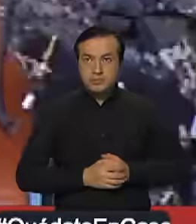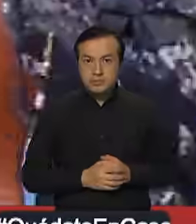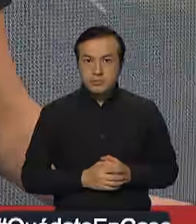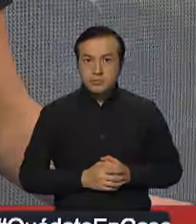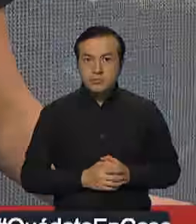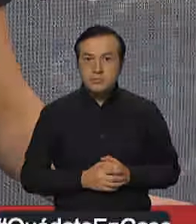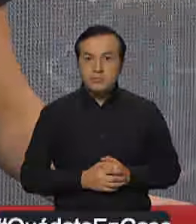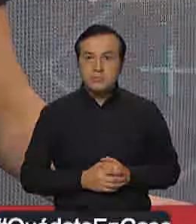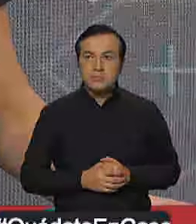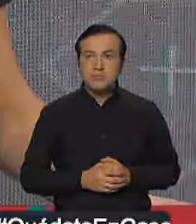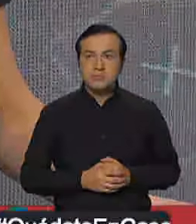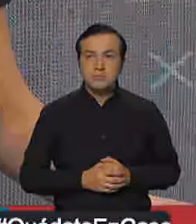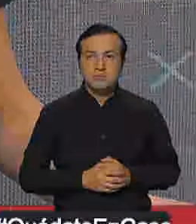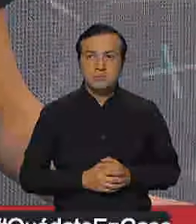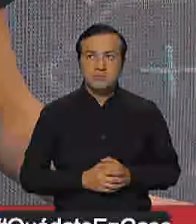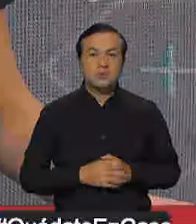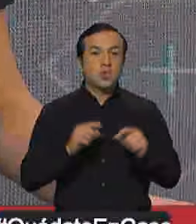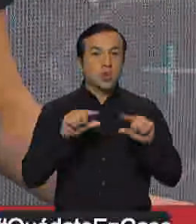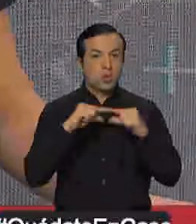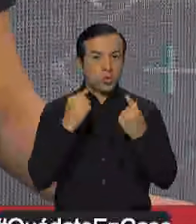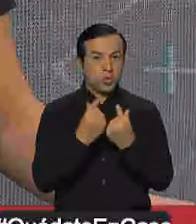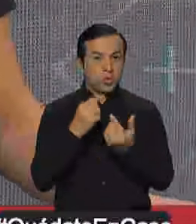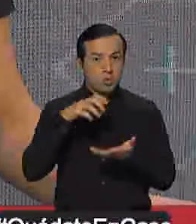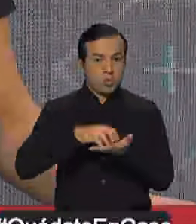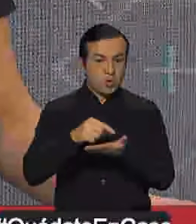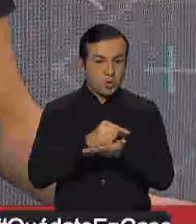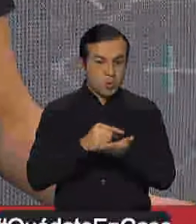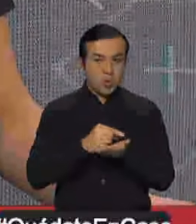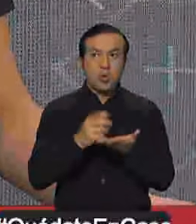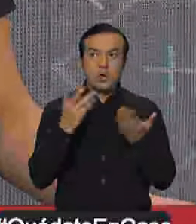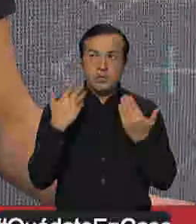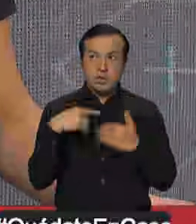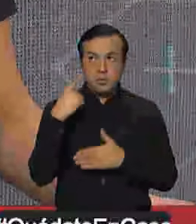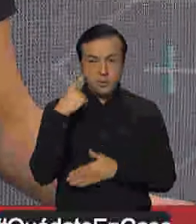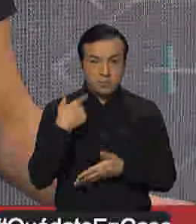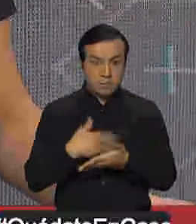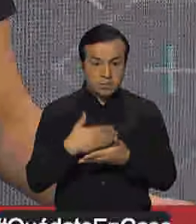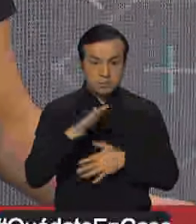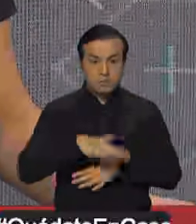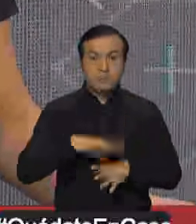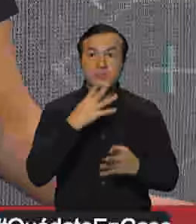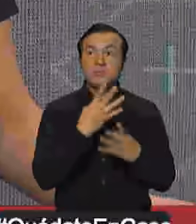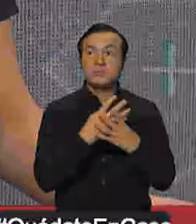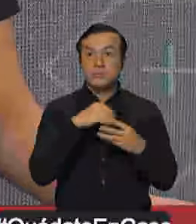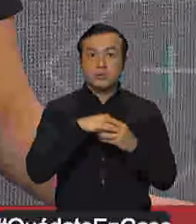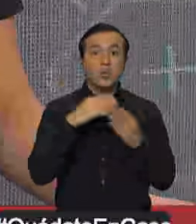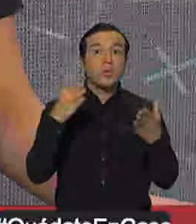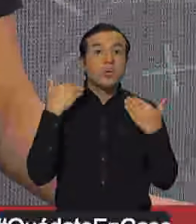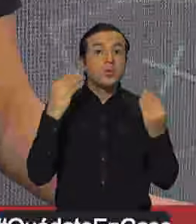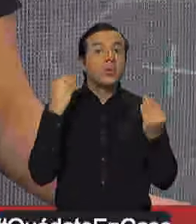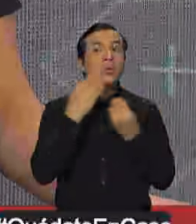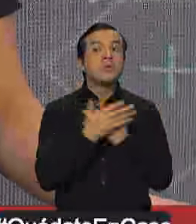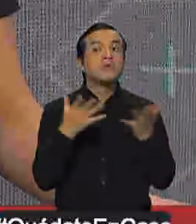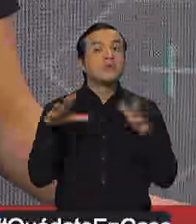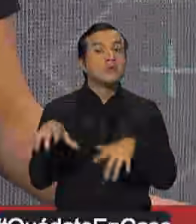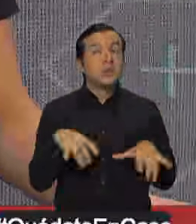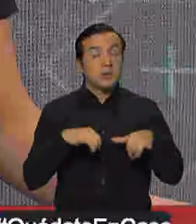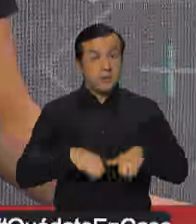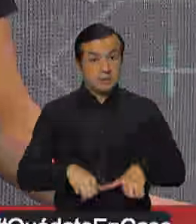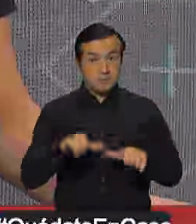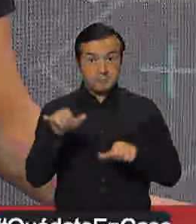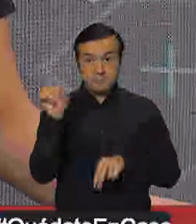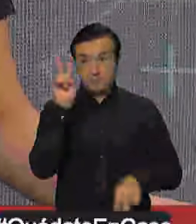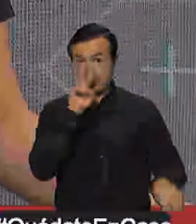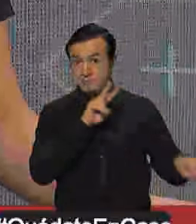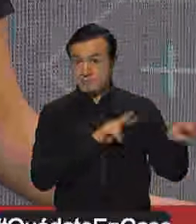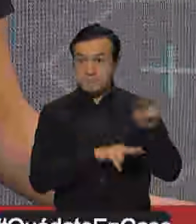Públicos. La Fuerza de Tarea Conjunta del Guayas realizó un simulacro en la penitenciaría del litoral en Guayaquil. La actividad permitirá a los entes